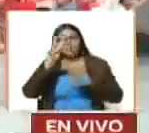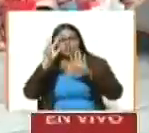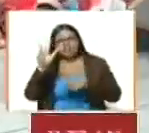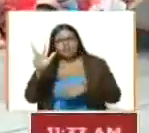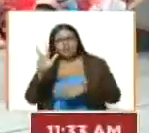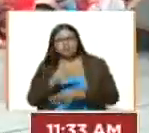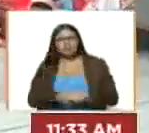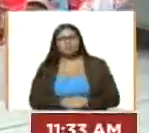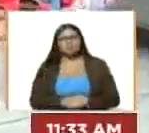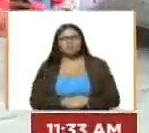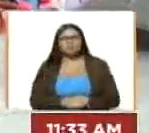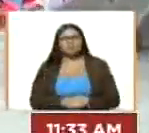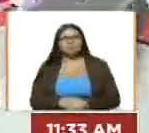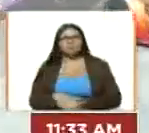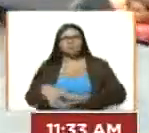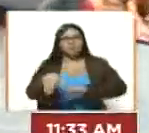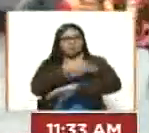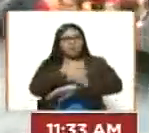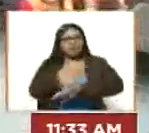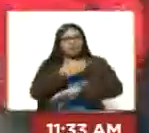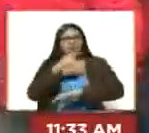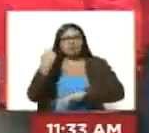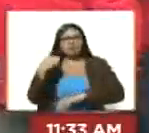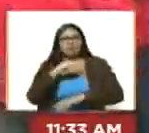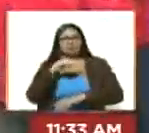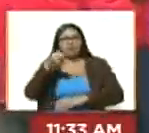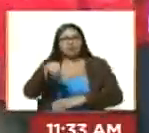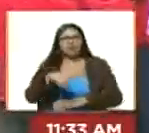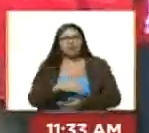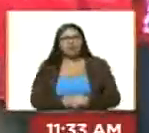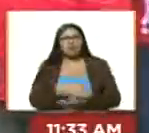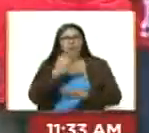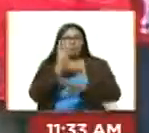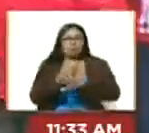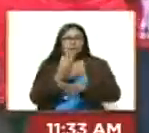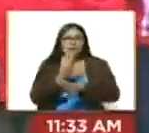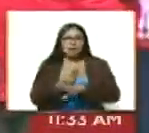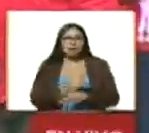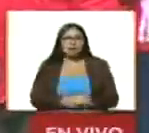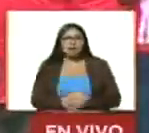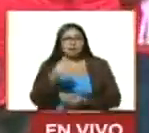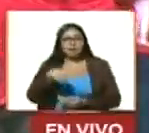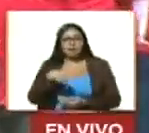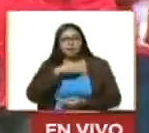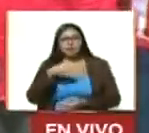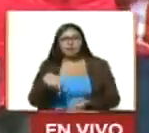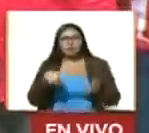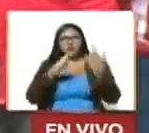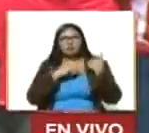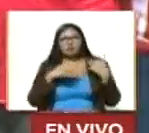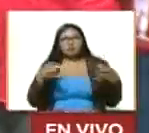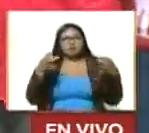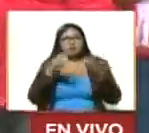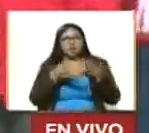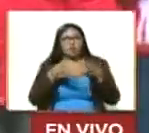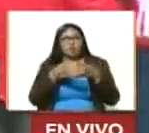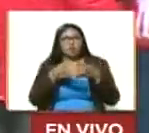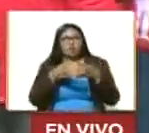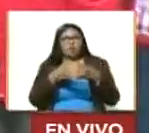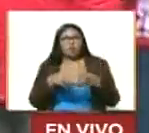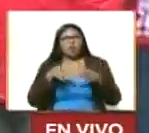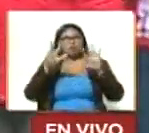8.453 calles que tiene el estado Monaga. Aquí los responsables de los equipos de las